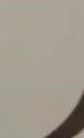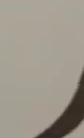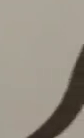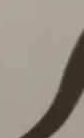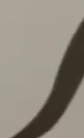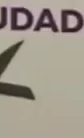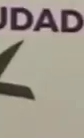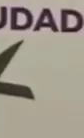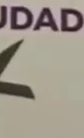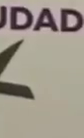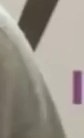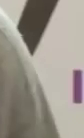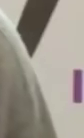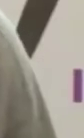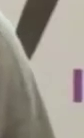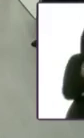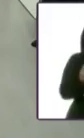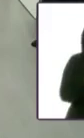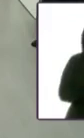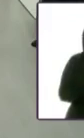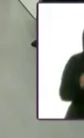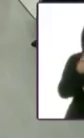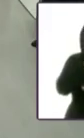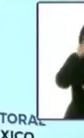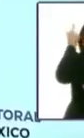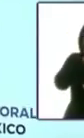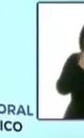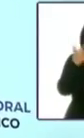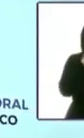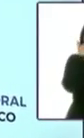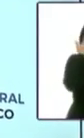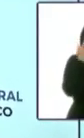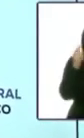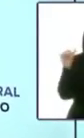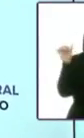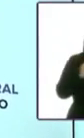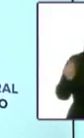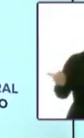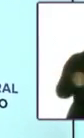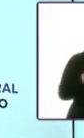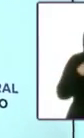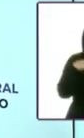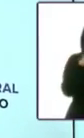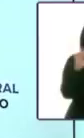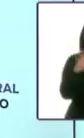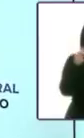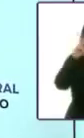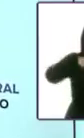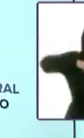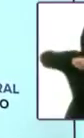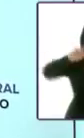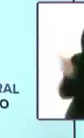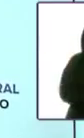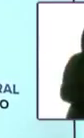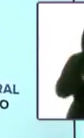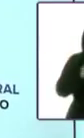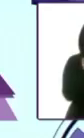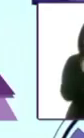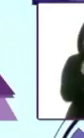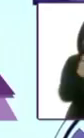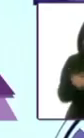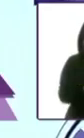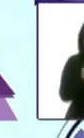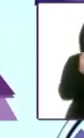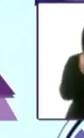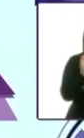debate pues apenas rebasó los 40,000. Lo que también se explica, porque esto que tú comentas, pues ya cierto